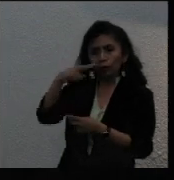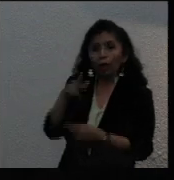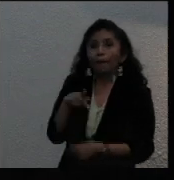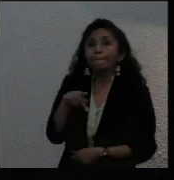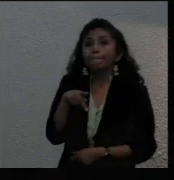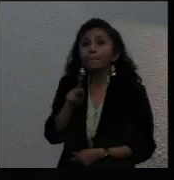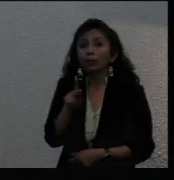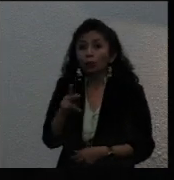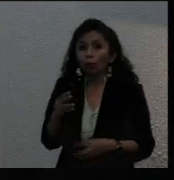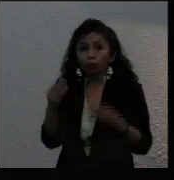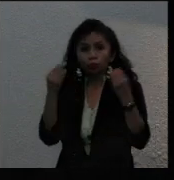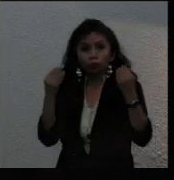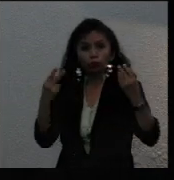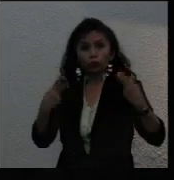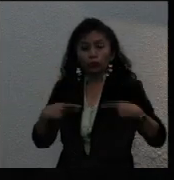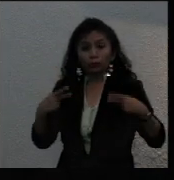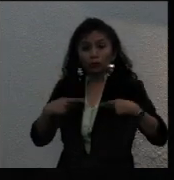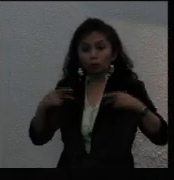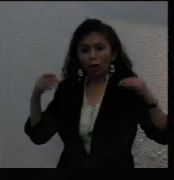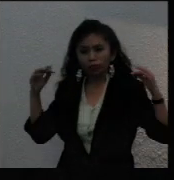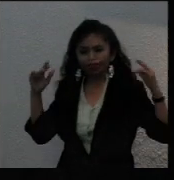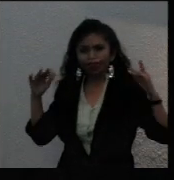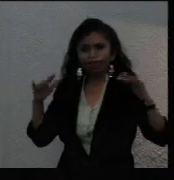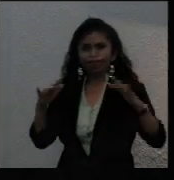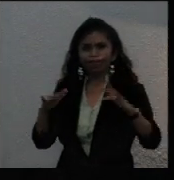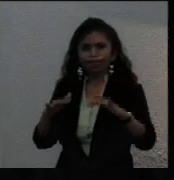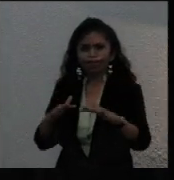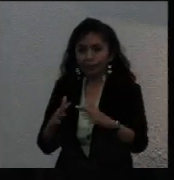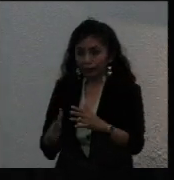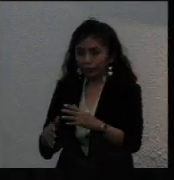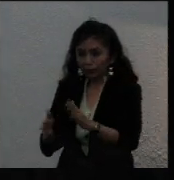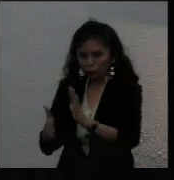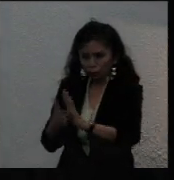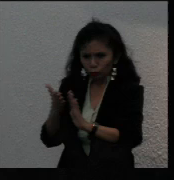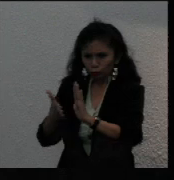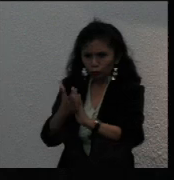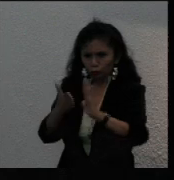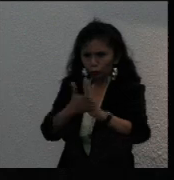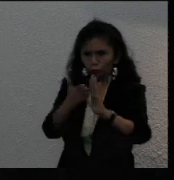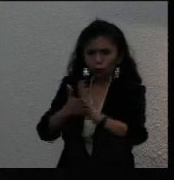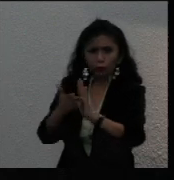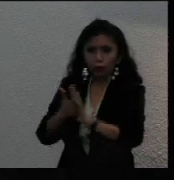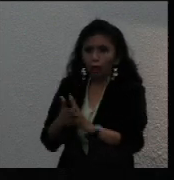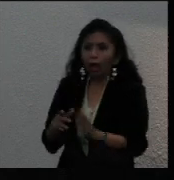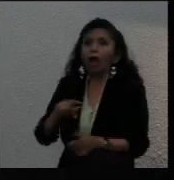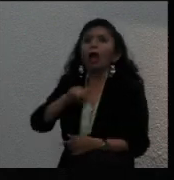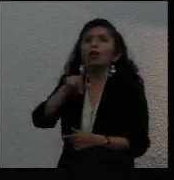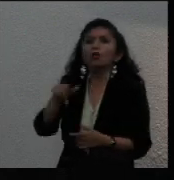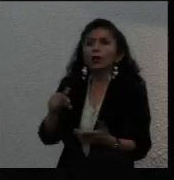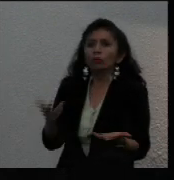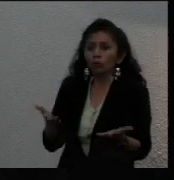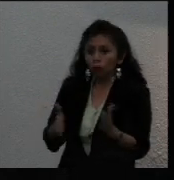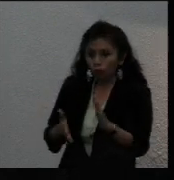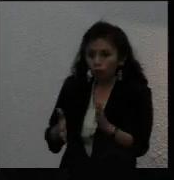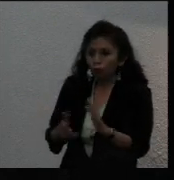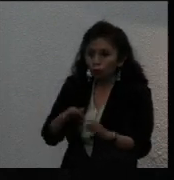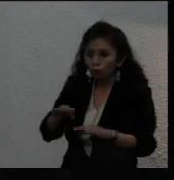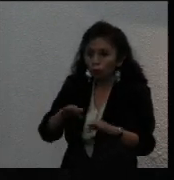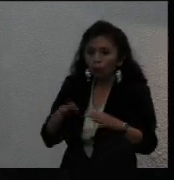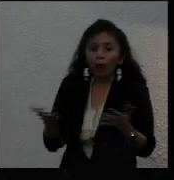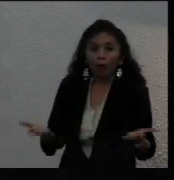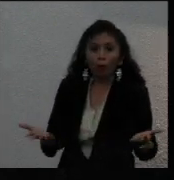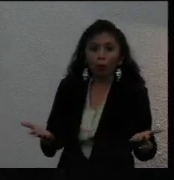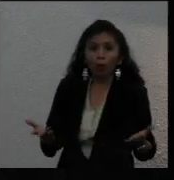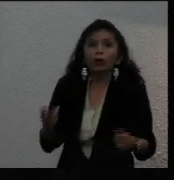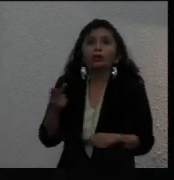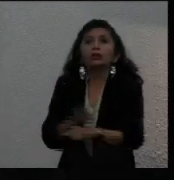de trabajadores, los cuales, al irse terminando las obras federales, quedarán a la deriva. Esto puede crear un